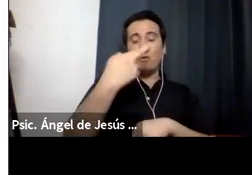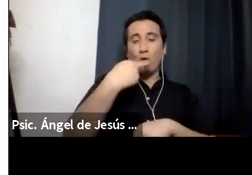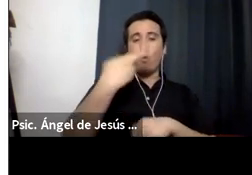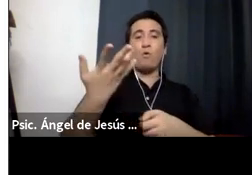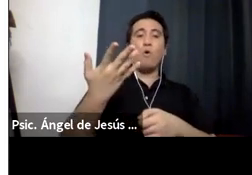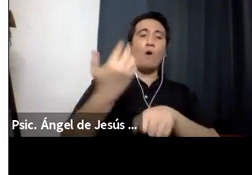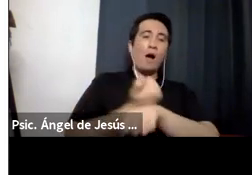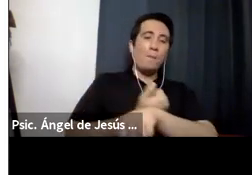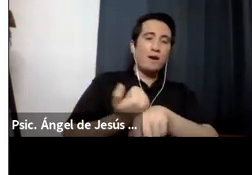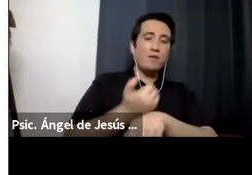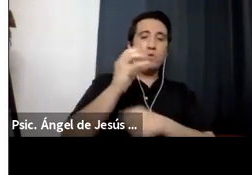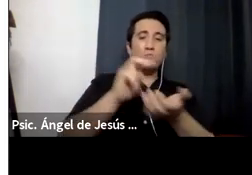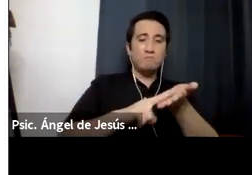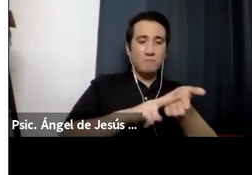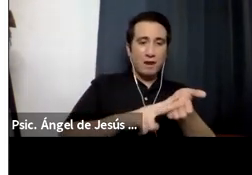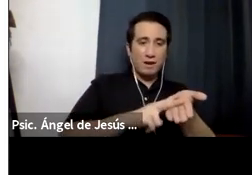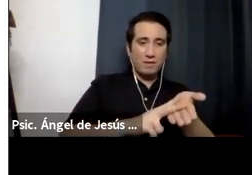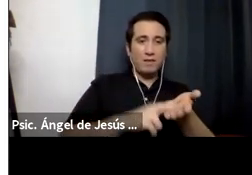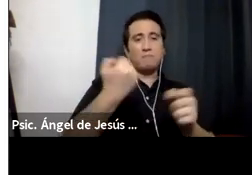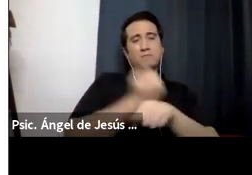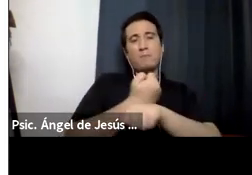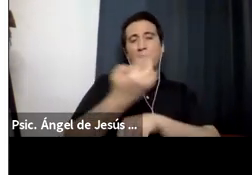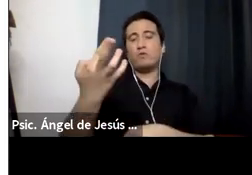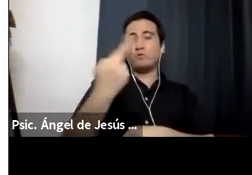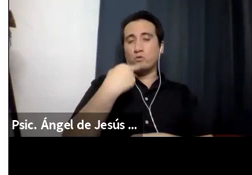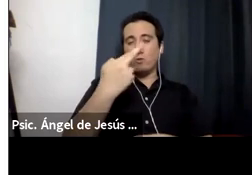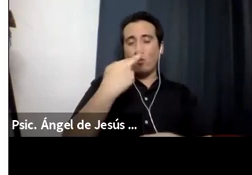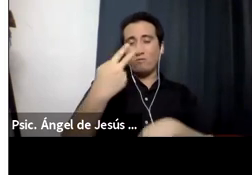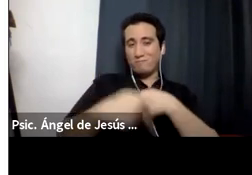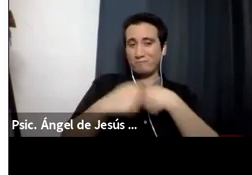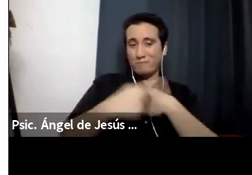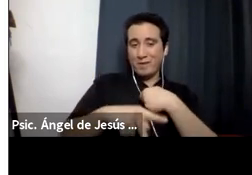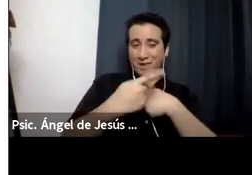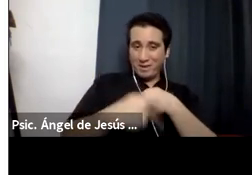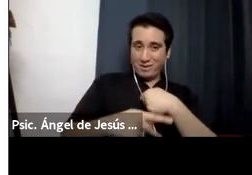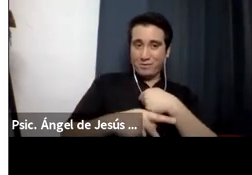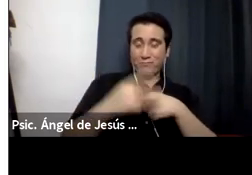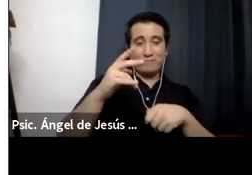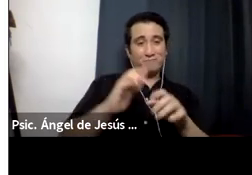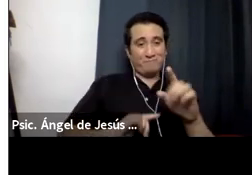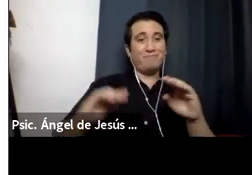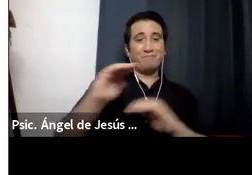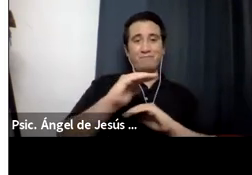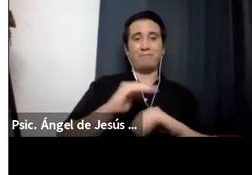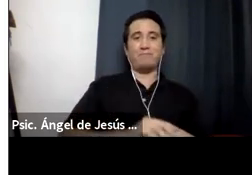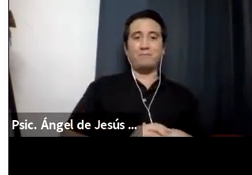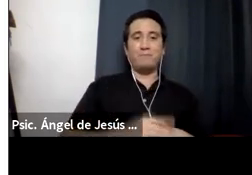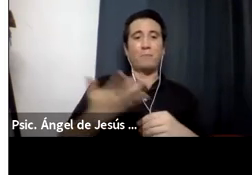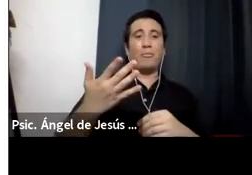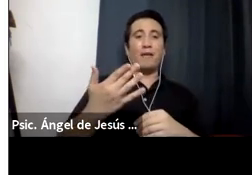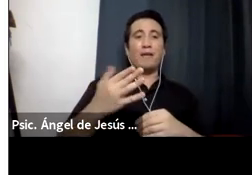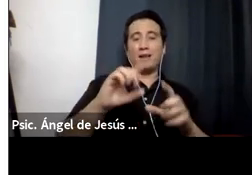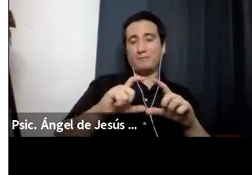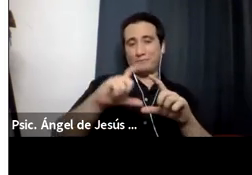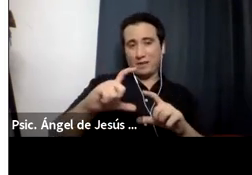verde, ¿no? Estos zapatos que están en rojo, pues eran los zapatos de riesgo alto, ¿no? El calzado con tacón, el calzado en punta, el